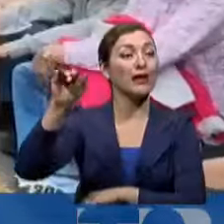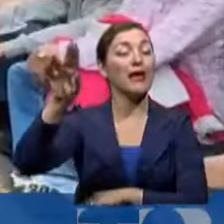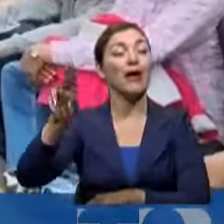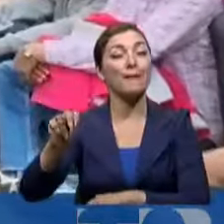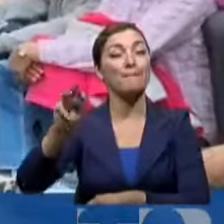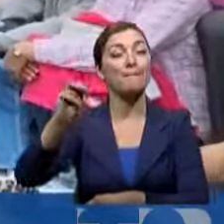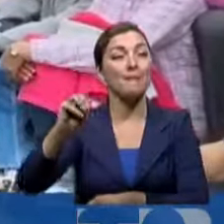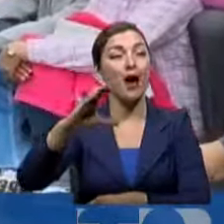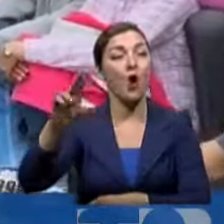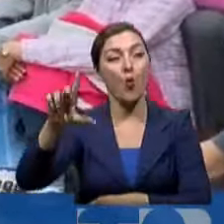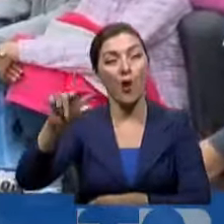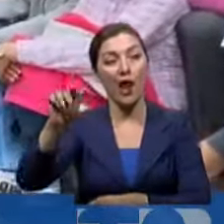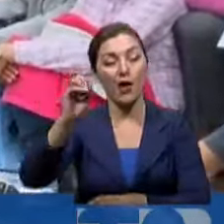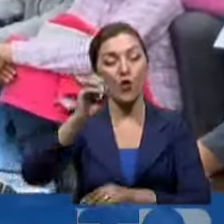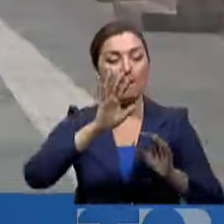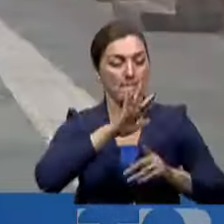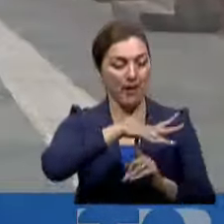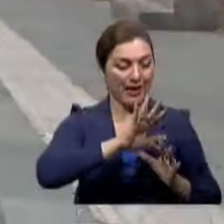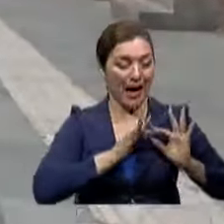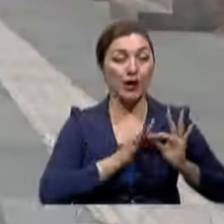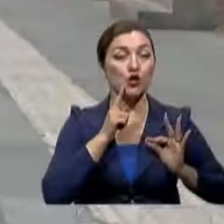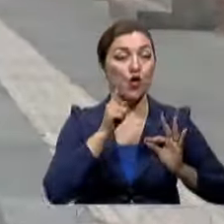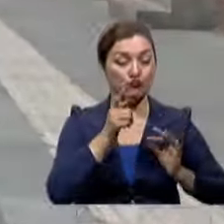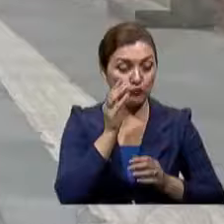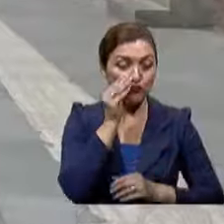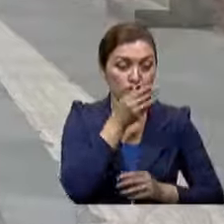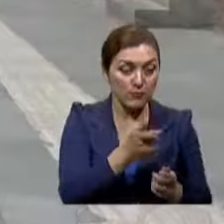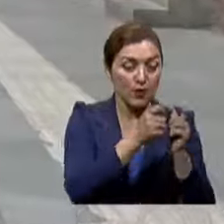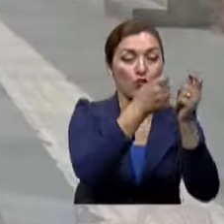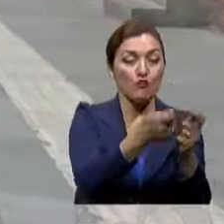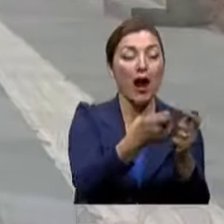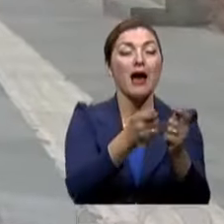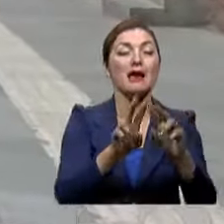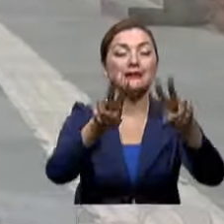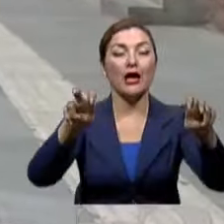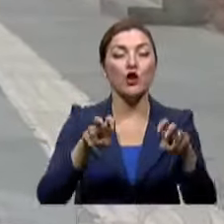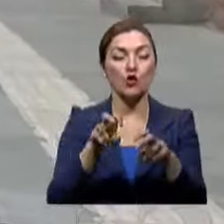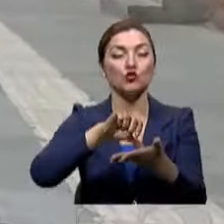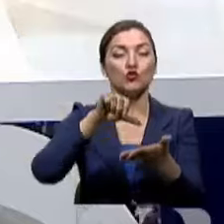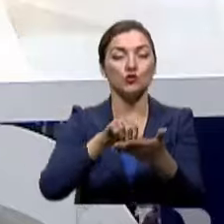la entrega de ofrendas florales en el Parque Calderón y la sesión solemne en el Salón de la Ciudad.